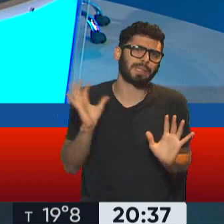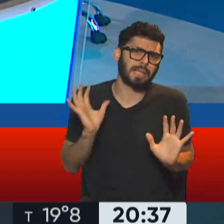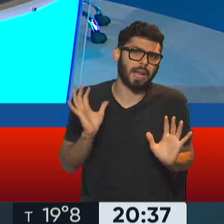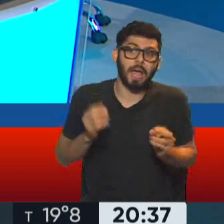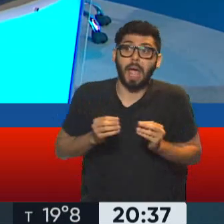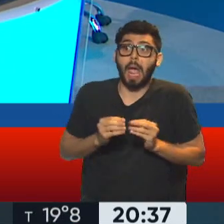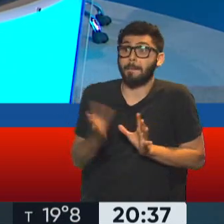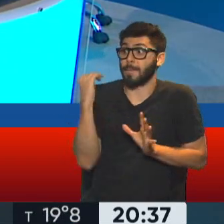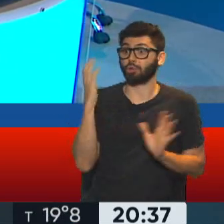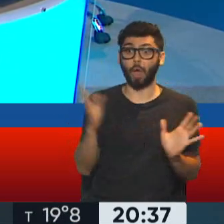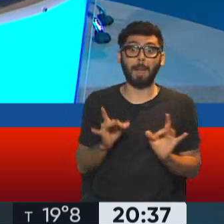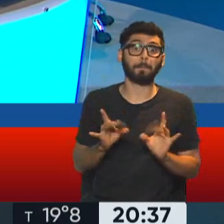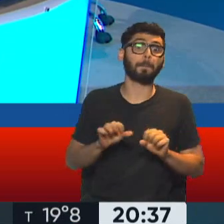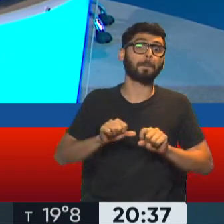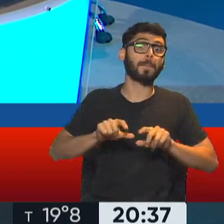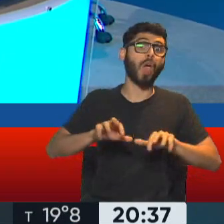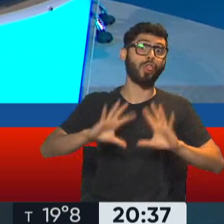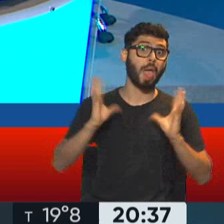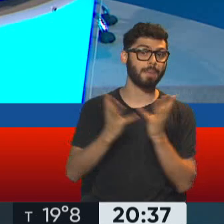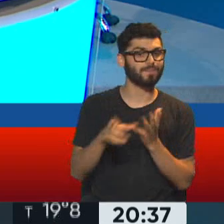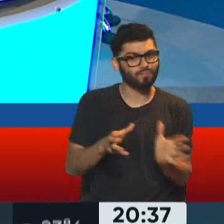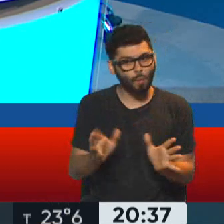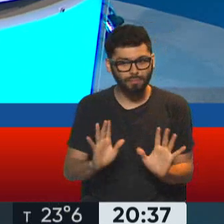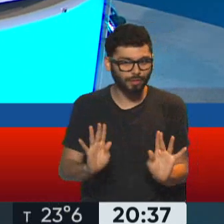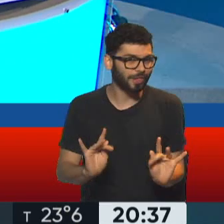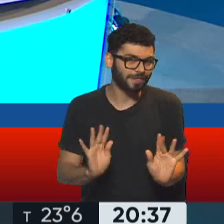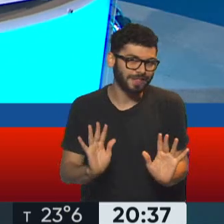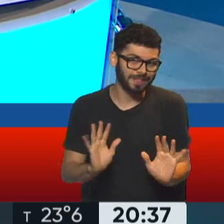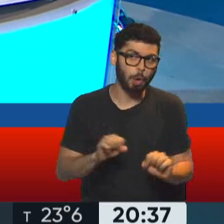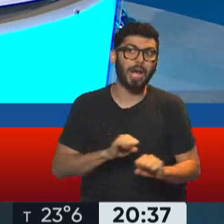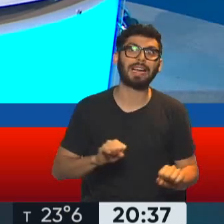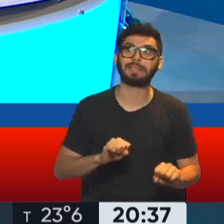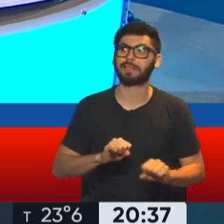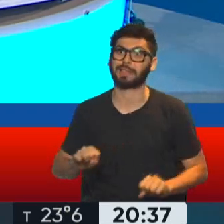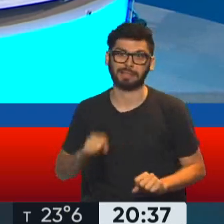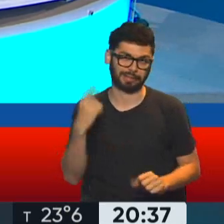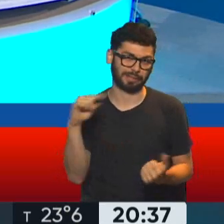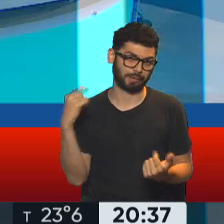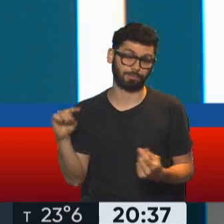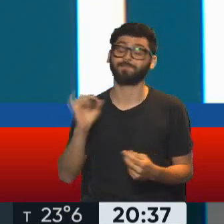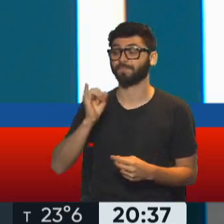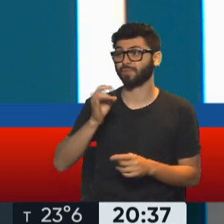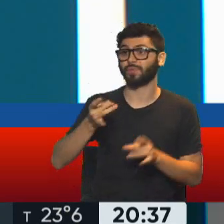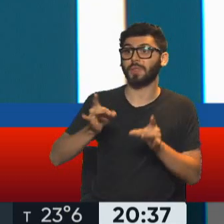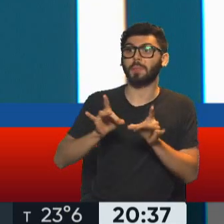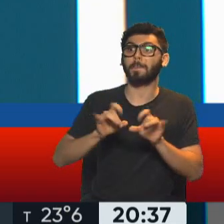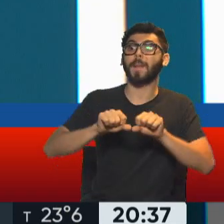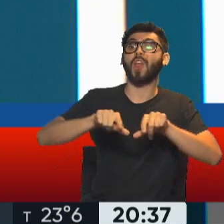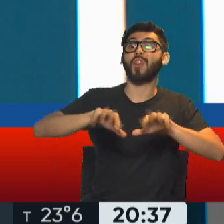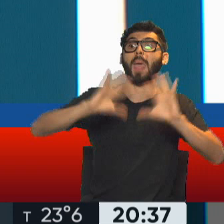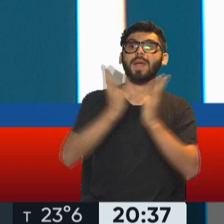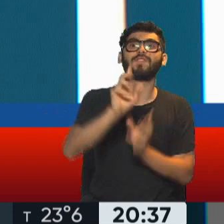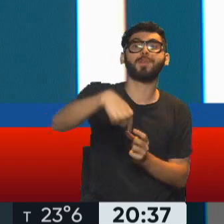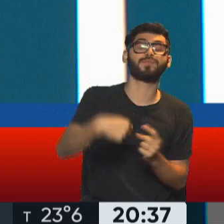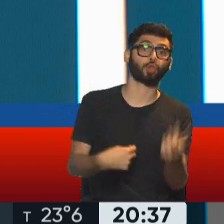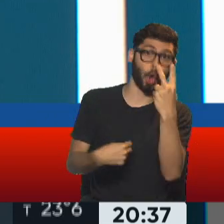de pandemia, porque estamos en un momento muy complejo donde conviven varias crisis. Sí, la pandemia le dio un doble contexto. El primero